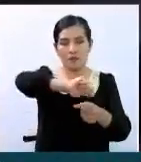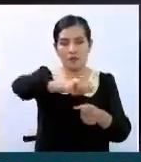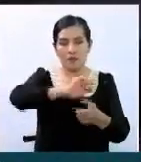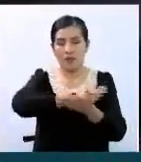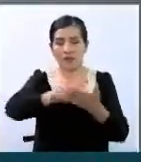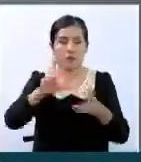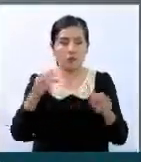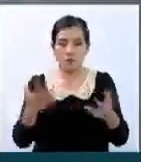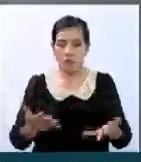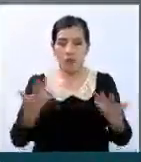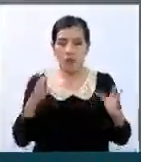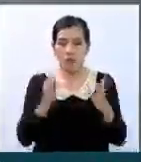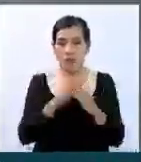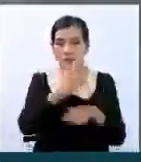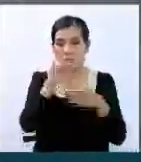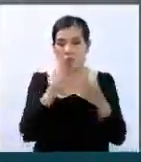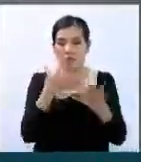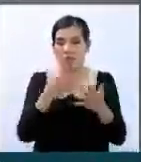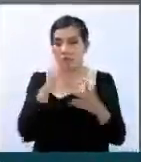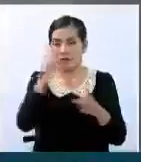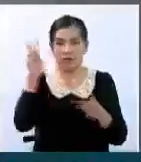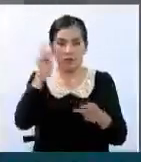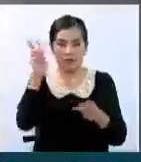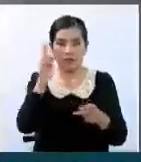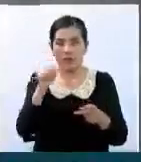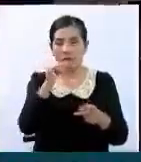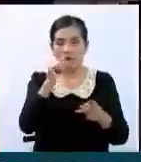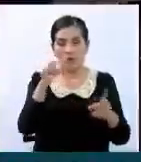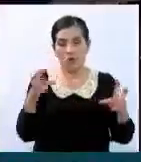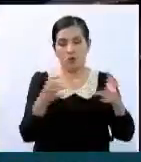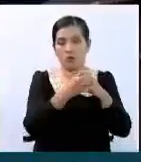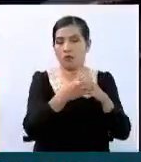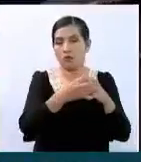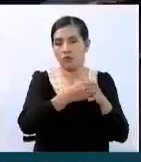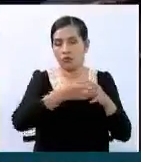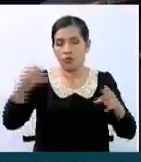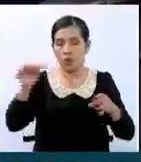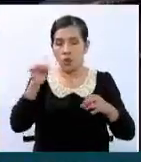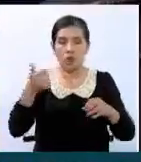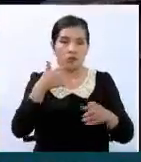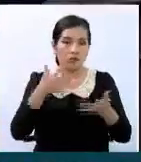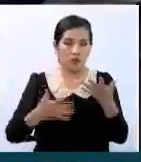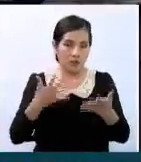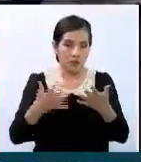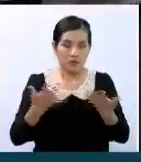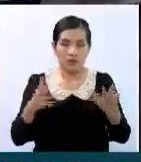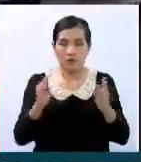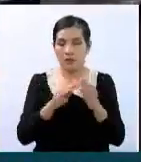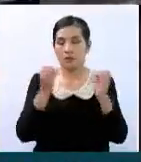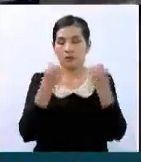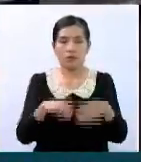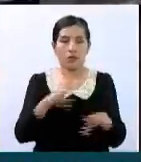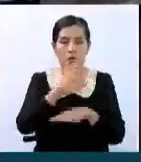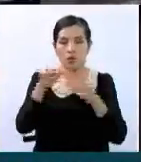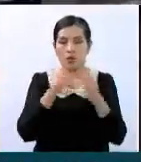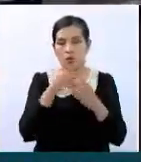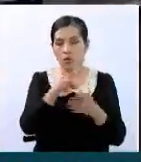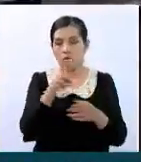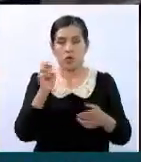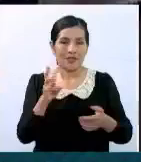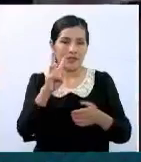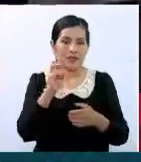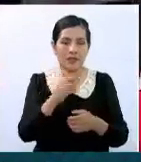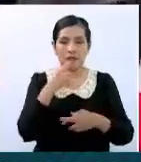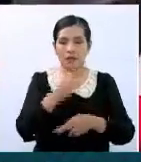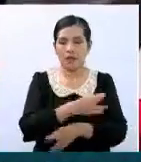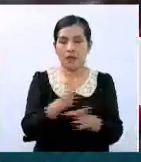coordinando con EPSAS para tener un extendido de tubería también, por lo menos para tener una pileta pública. Hemos tenido bastantes pérdidas, casi 200 hectáreas en nuestros